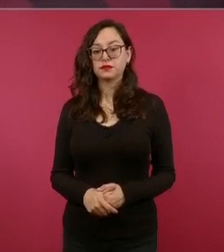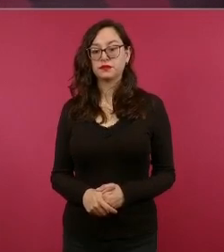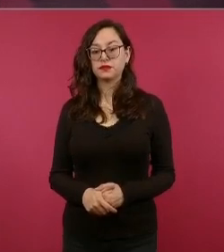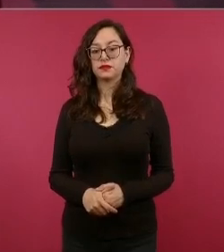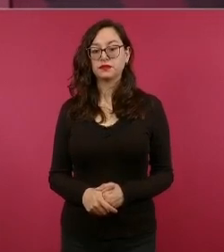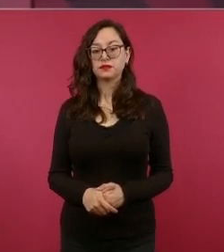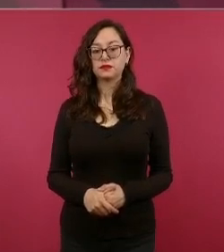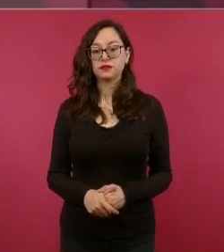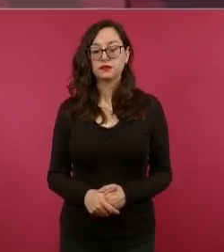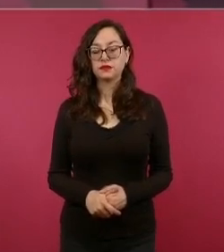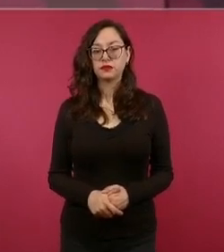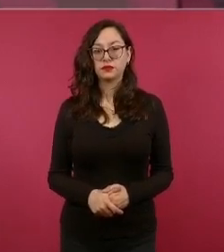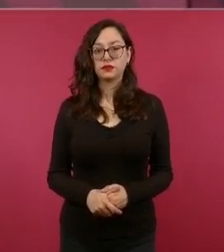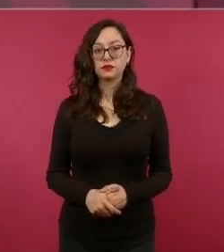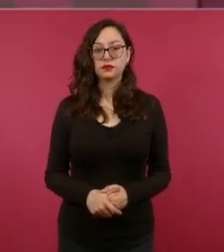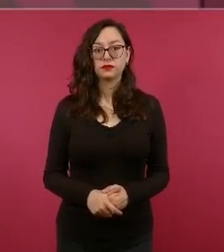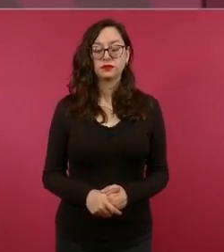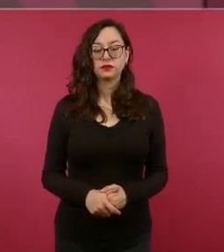de